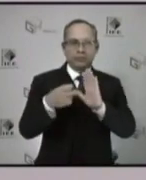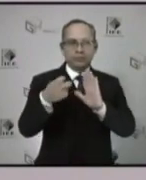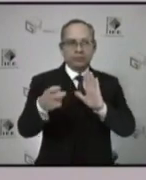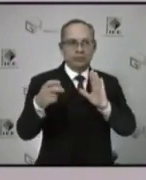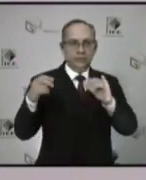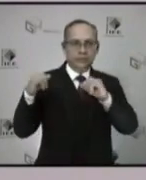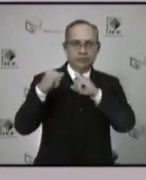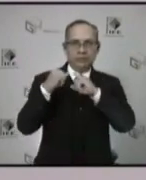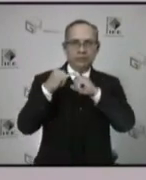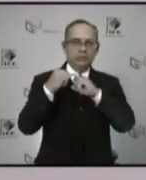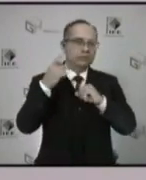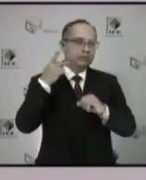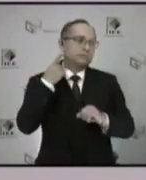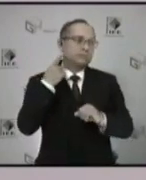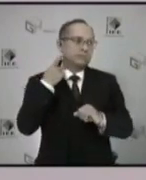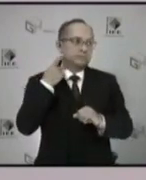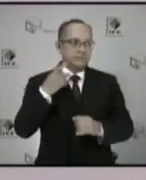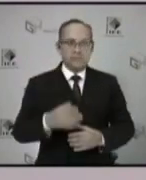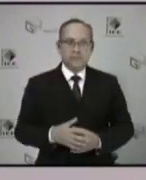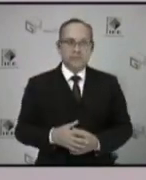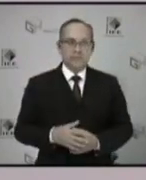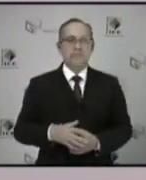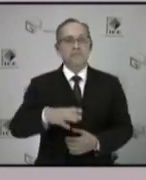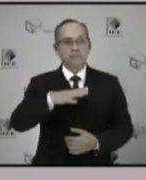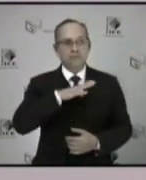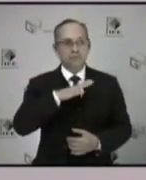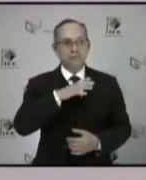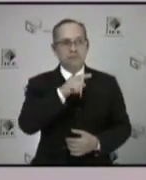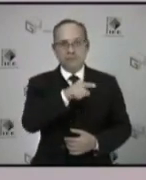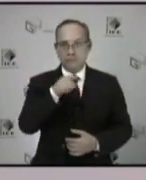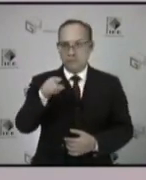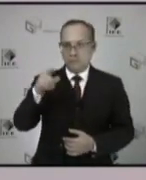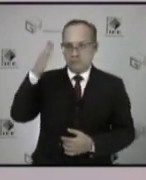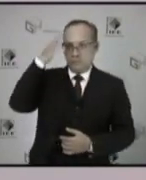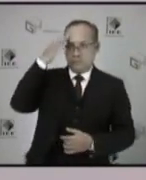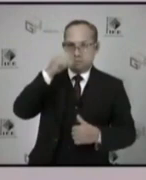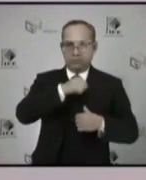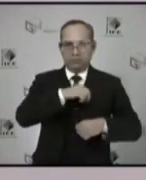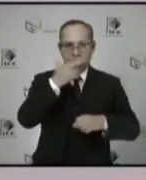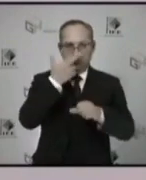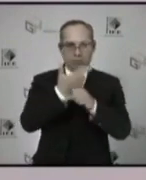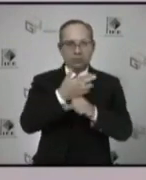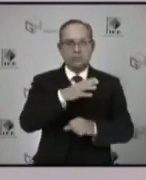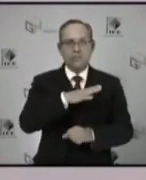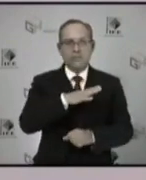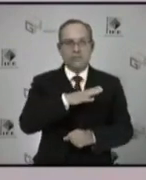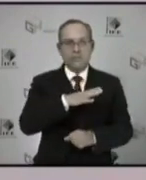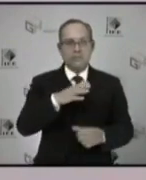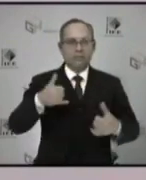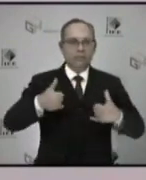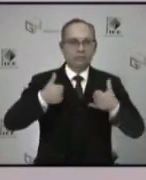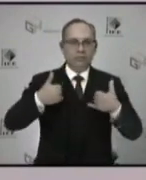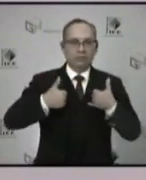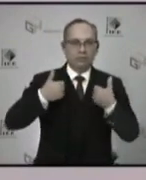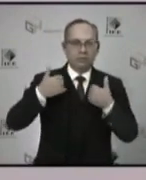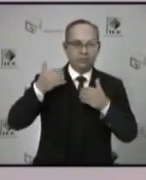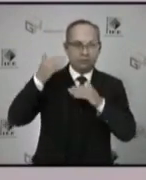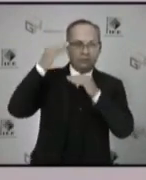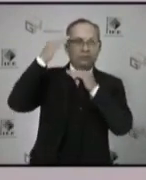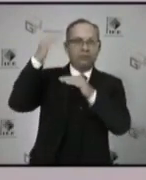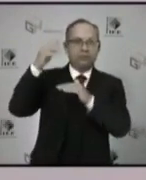institutos políticos, los jóvenes, los adultos dicen que la